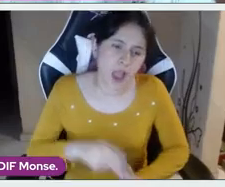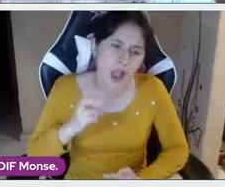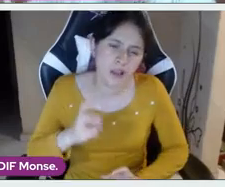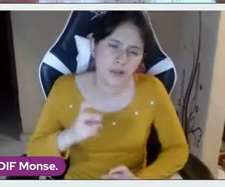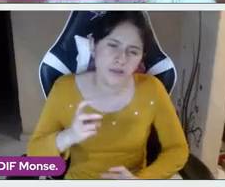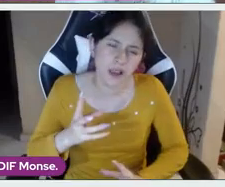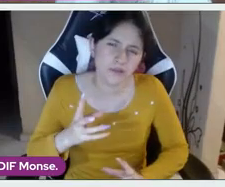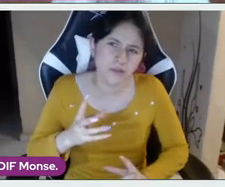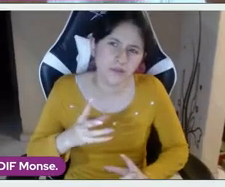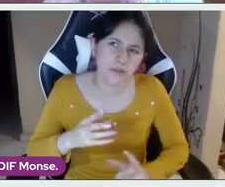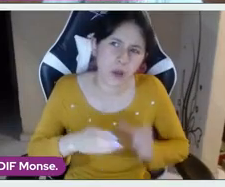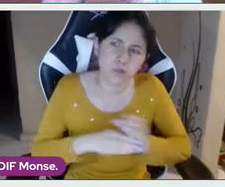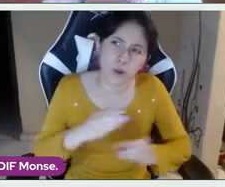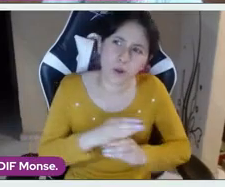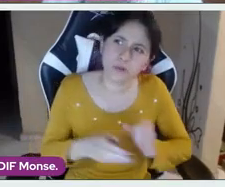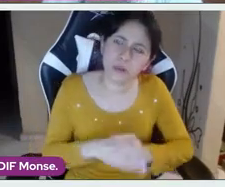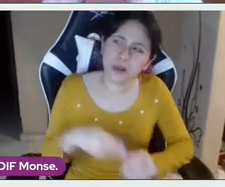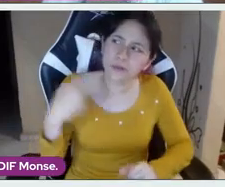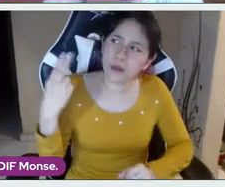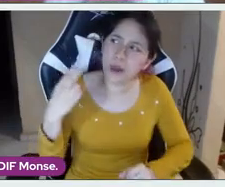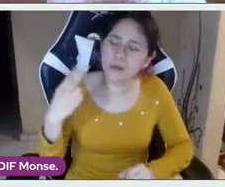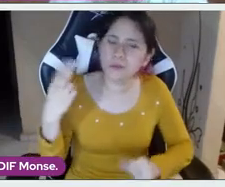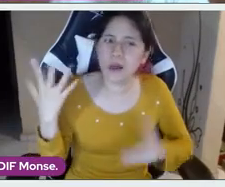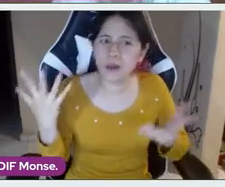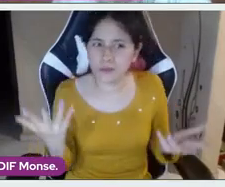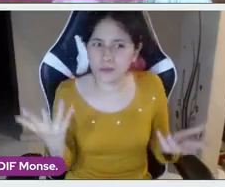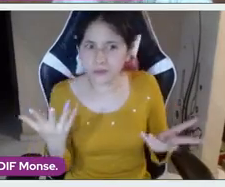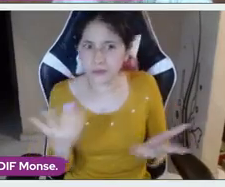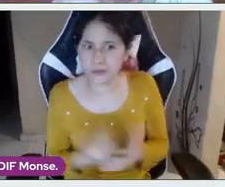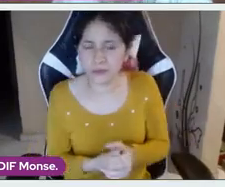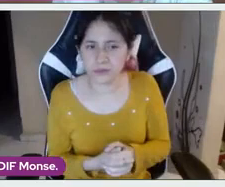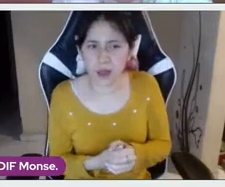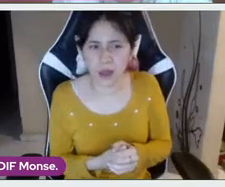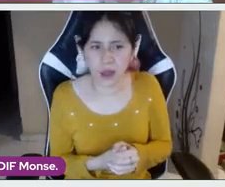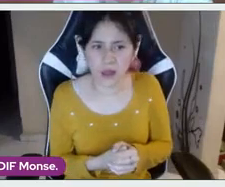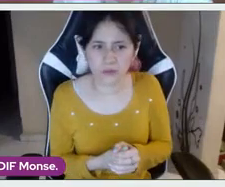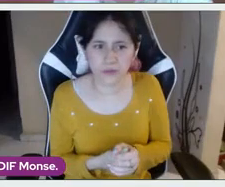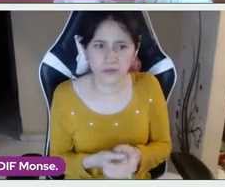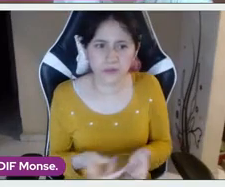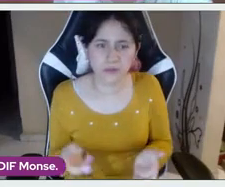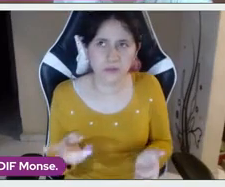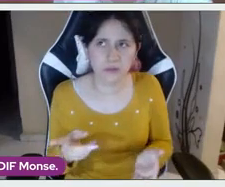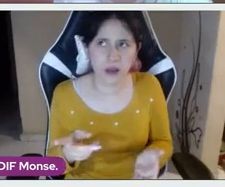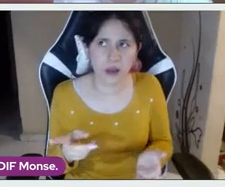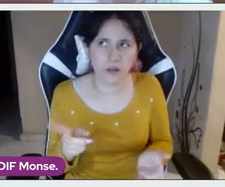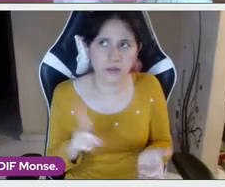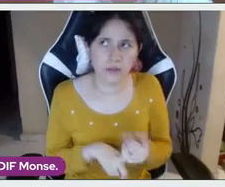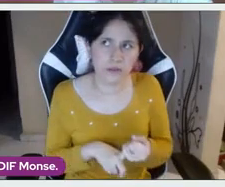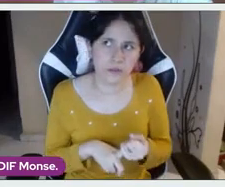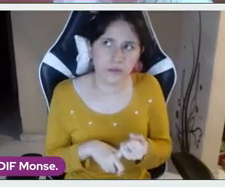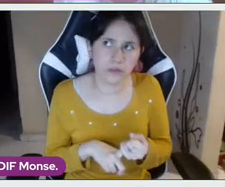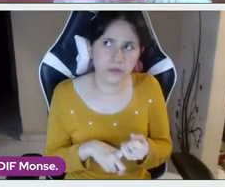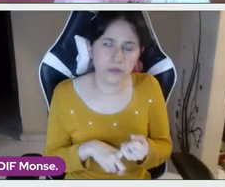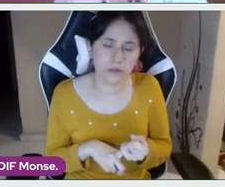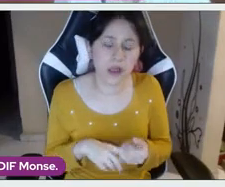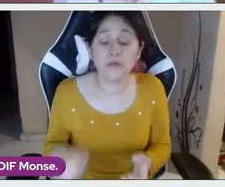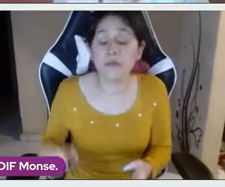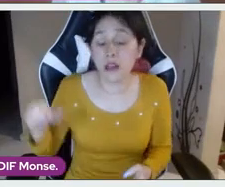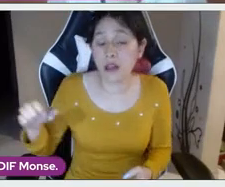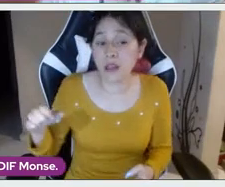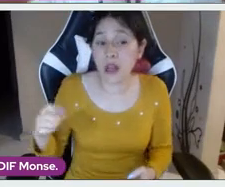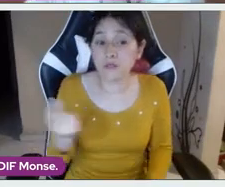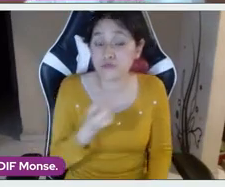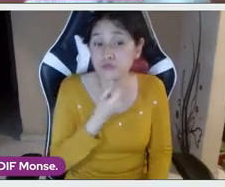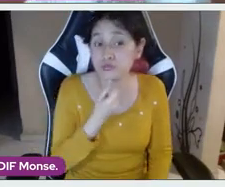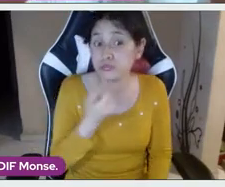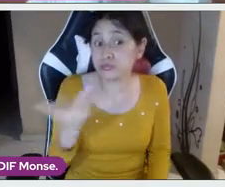estas necesidades afectivas que quedan inconclusas en la etapa infantil de las familias monoparentales, de los hijos,